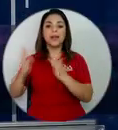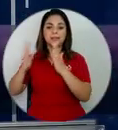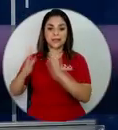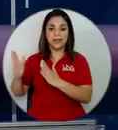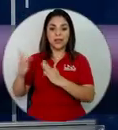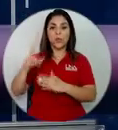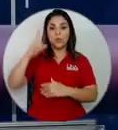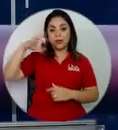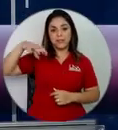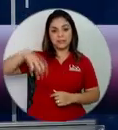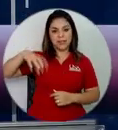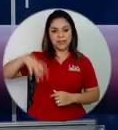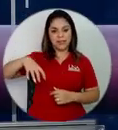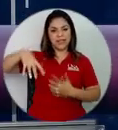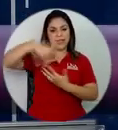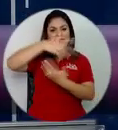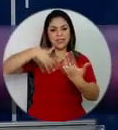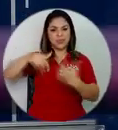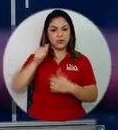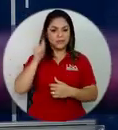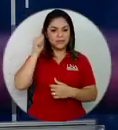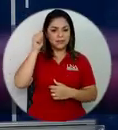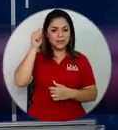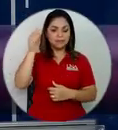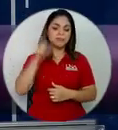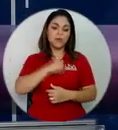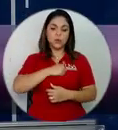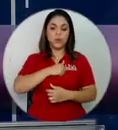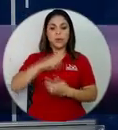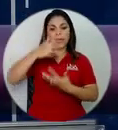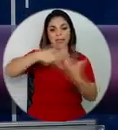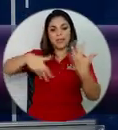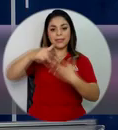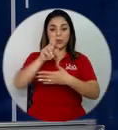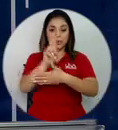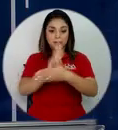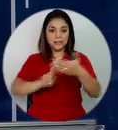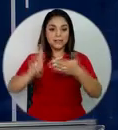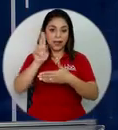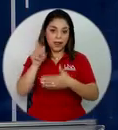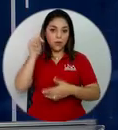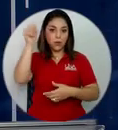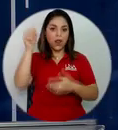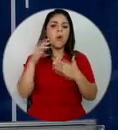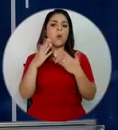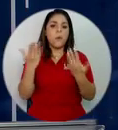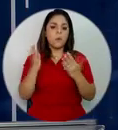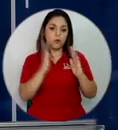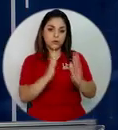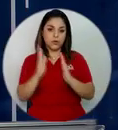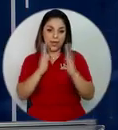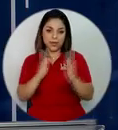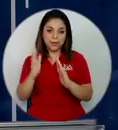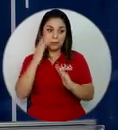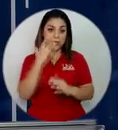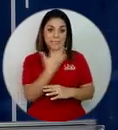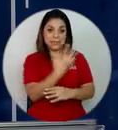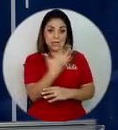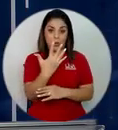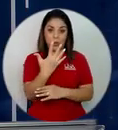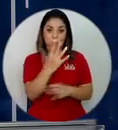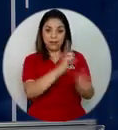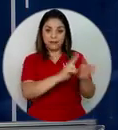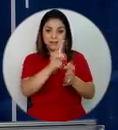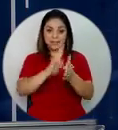sede interuniversitaria? Porque funcionan las 5 universidades en conjunto, pero al mismo tiempo